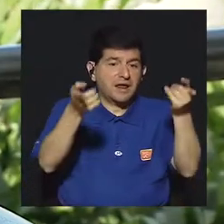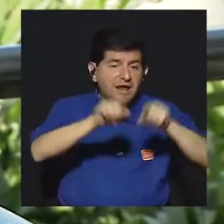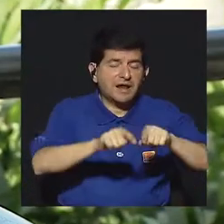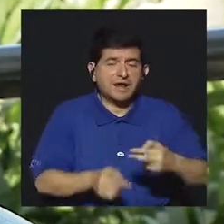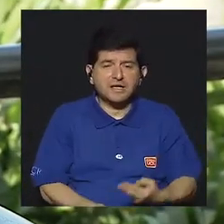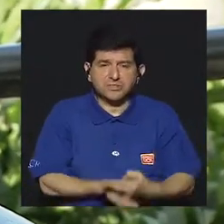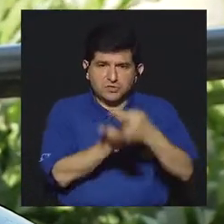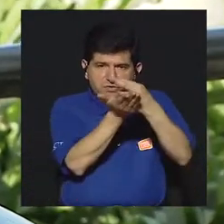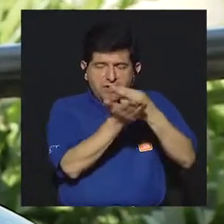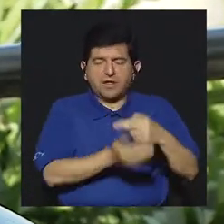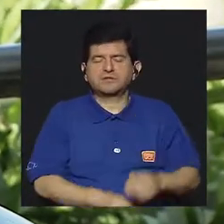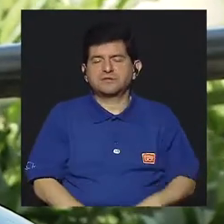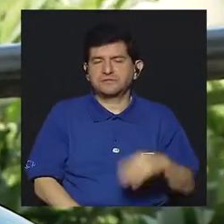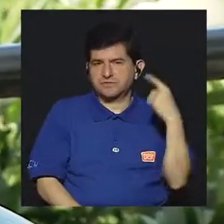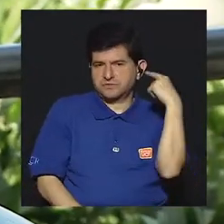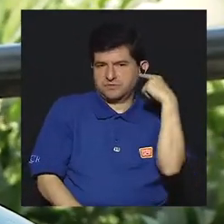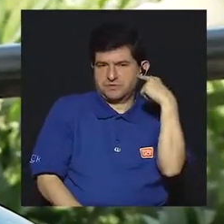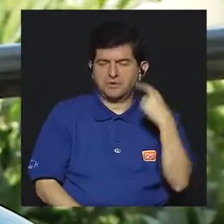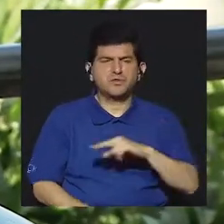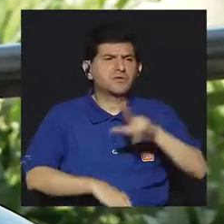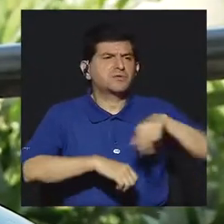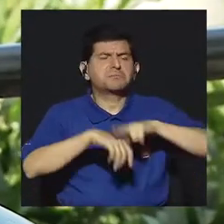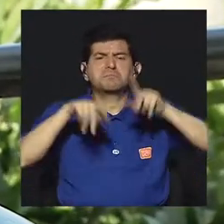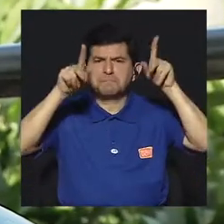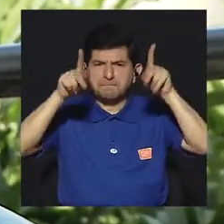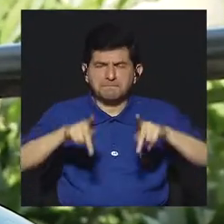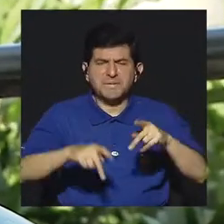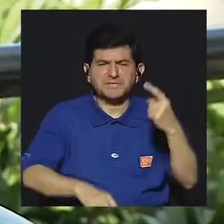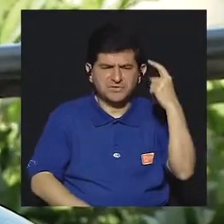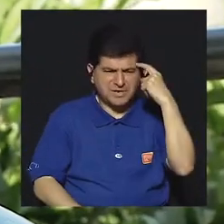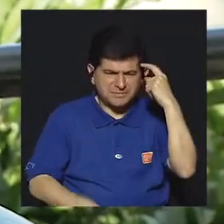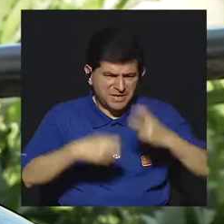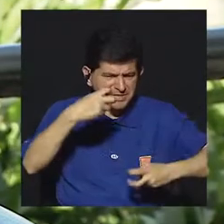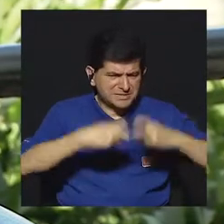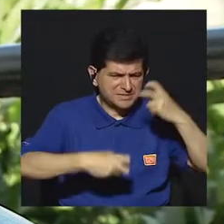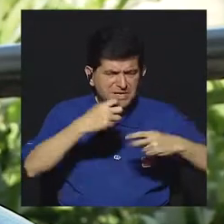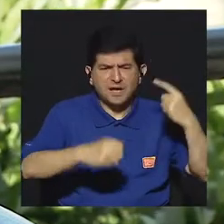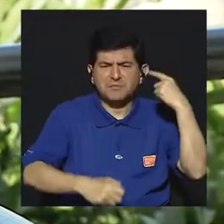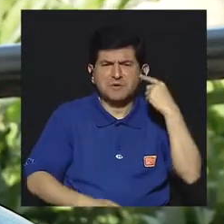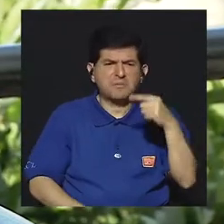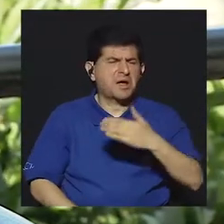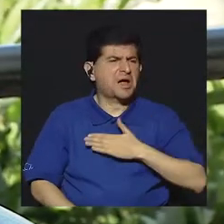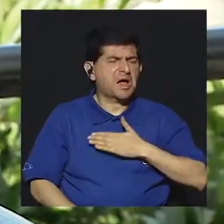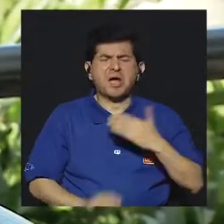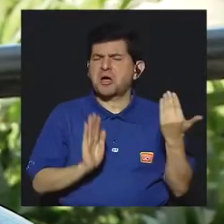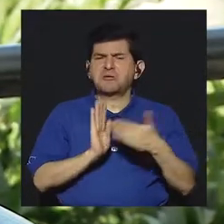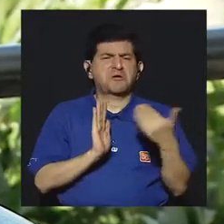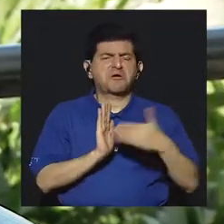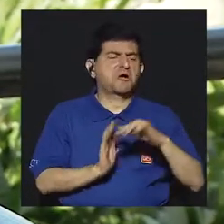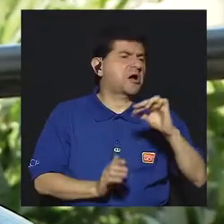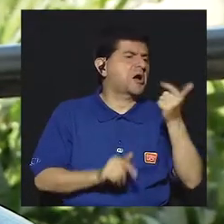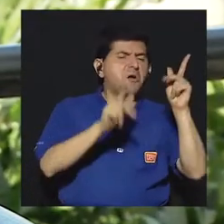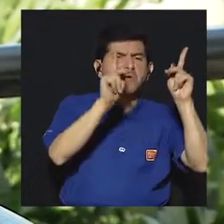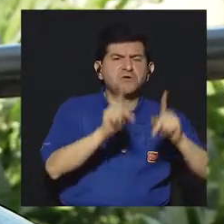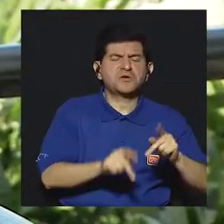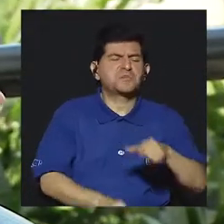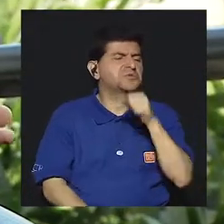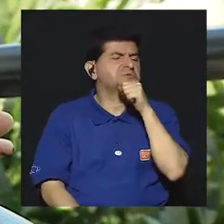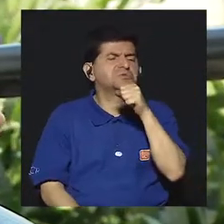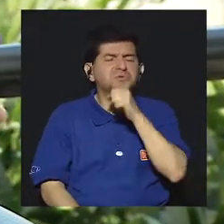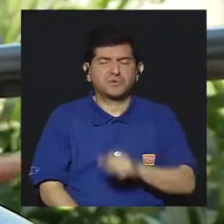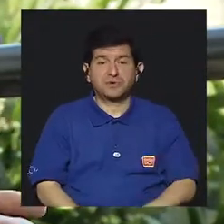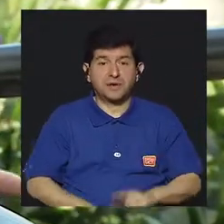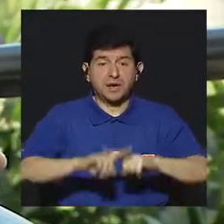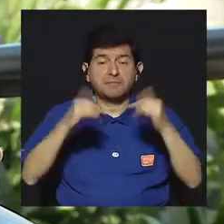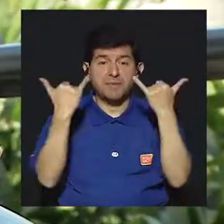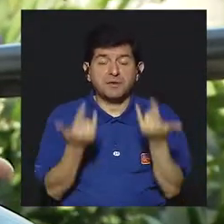la parte de rehabilitación auditiva, ¿verdad? Generalmente la persona cuando piensa en un problema auditivo es eso no me va a dar a mí, eso le va a dar a una persona que está muy